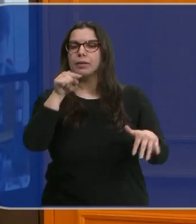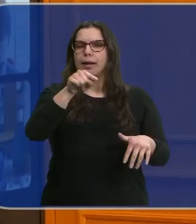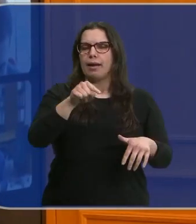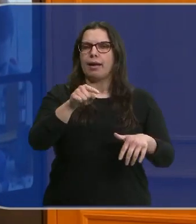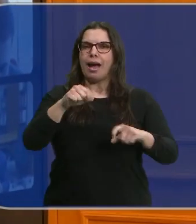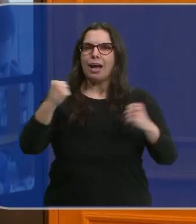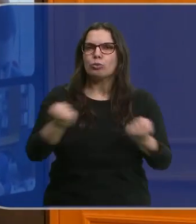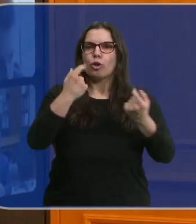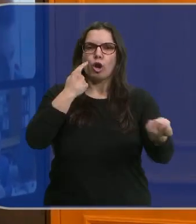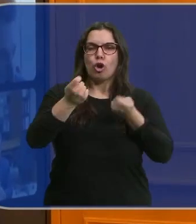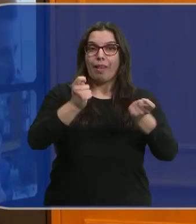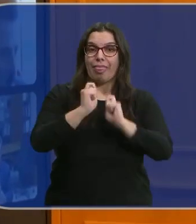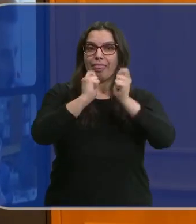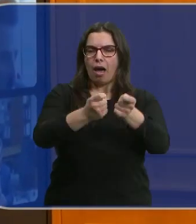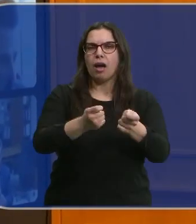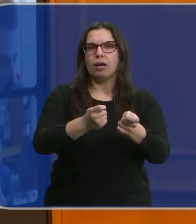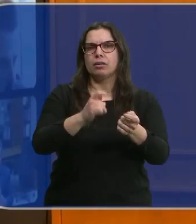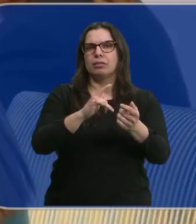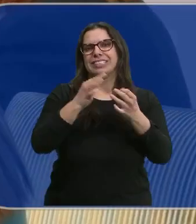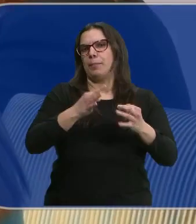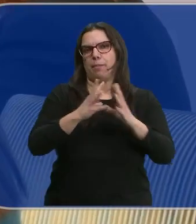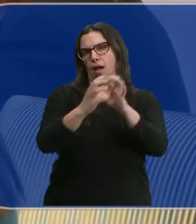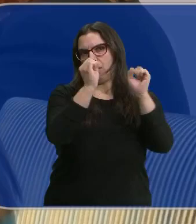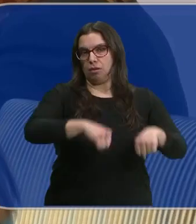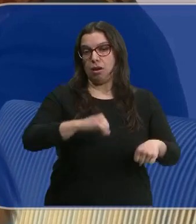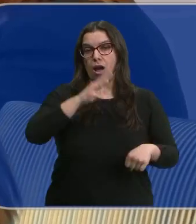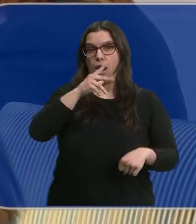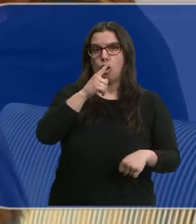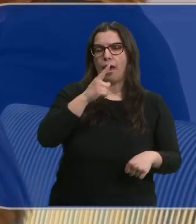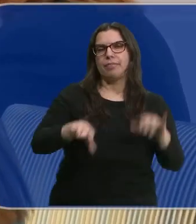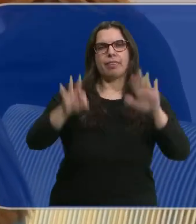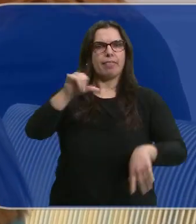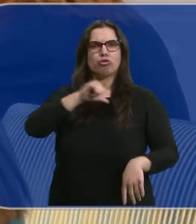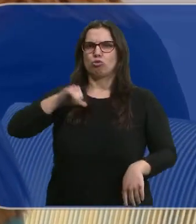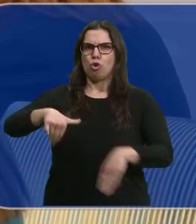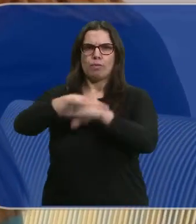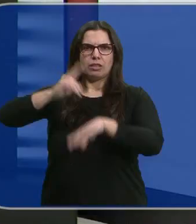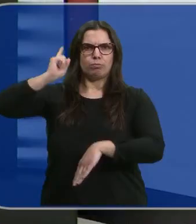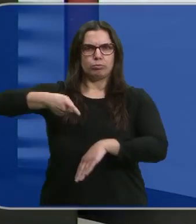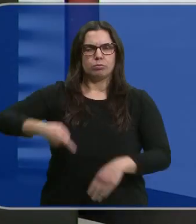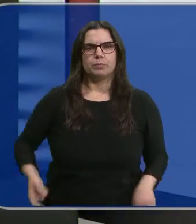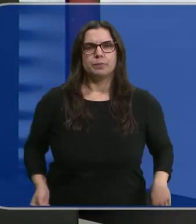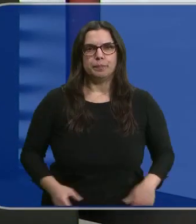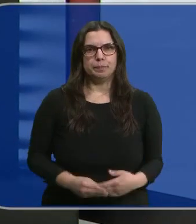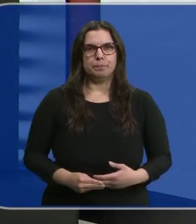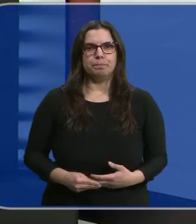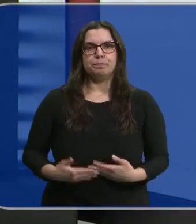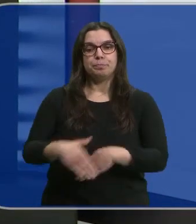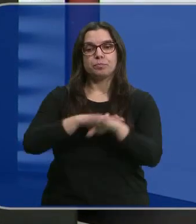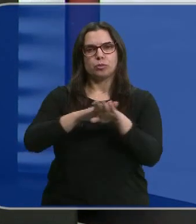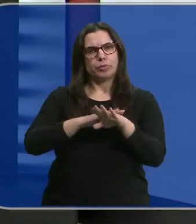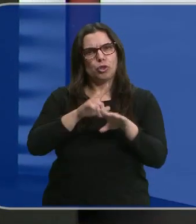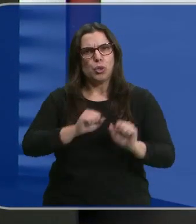declaración de actuaciones coordinadas se ha aplicado con consenso. Ahora se hará de forma unilateral. El Gobierno defiende